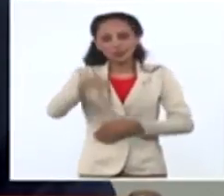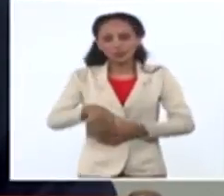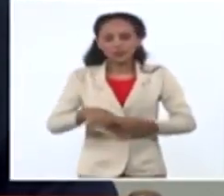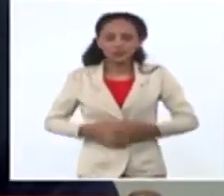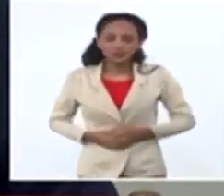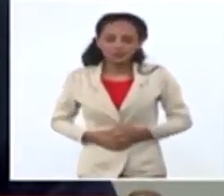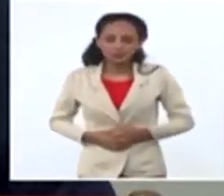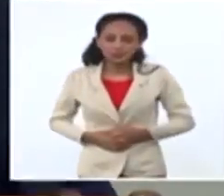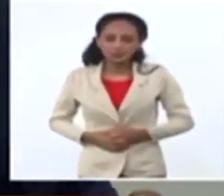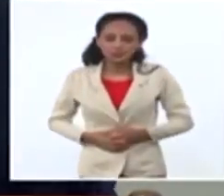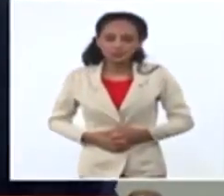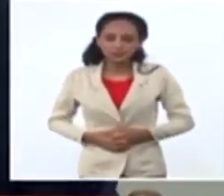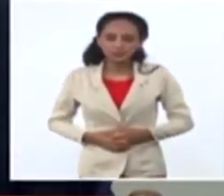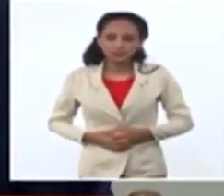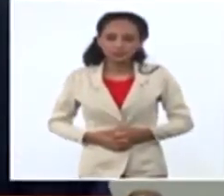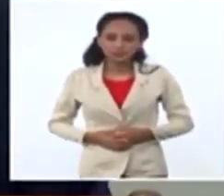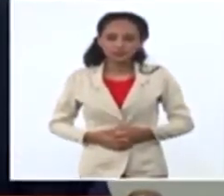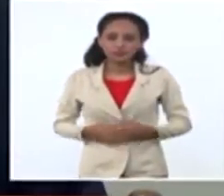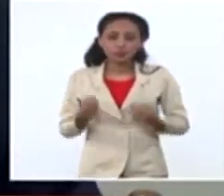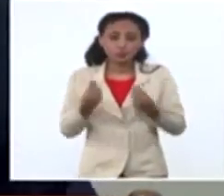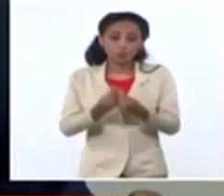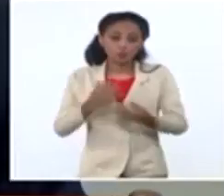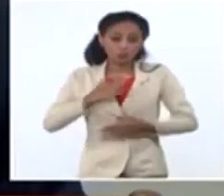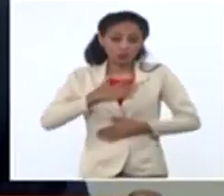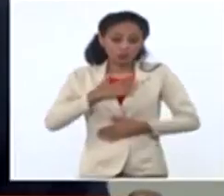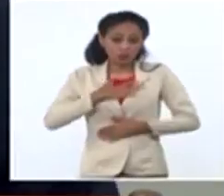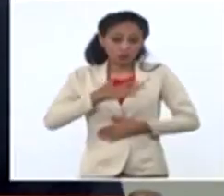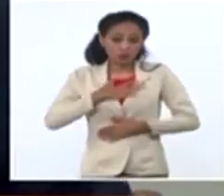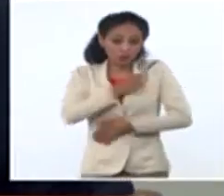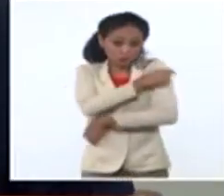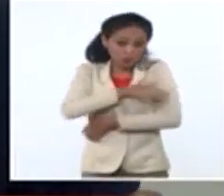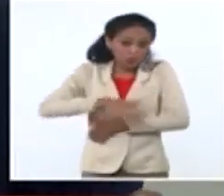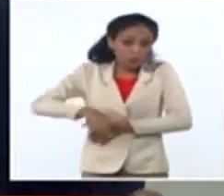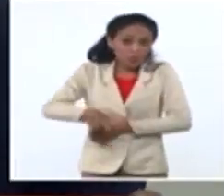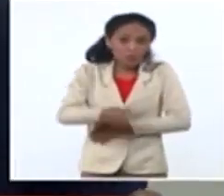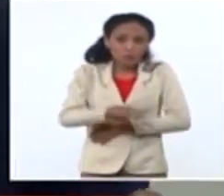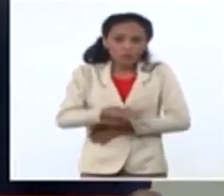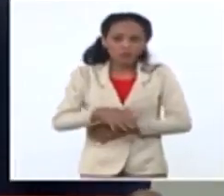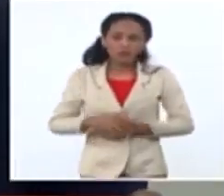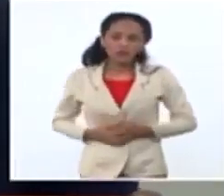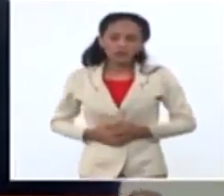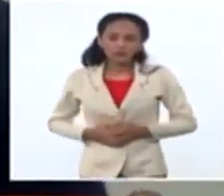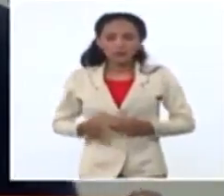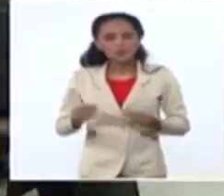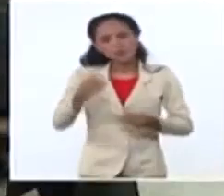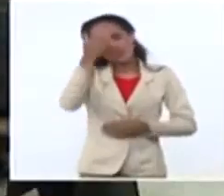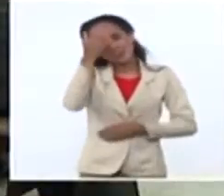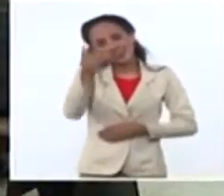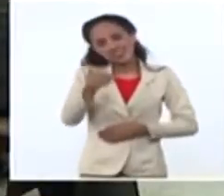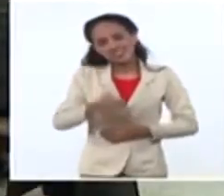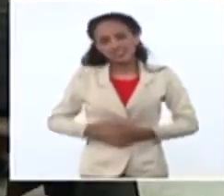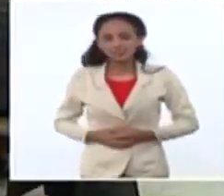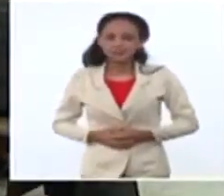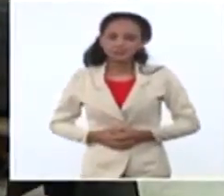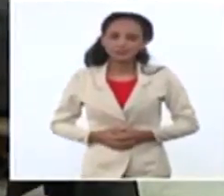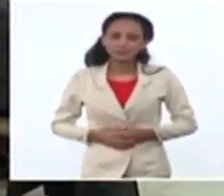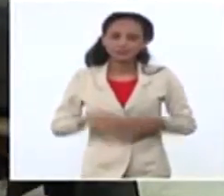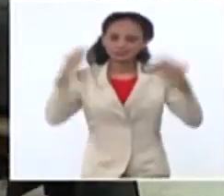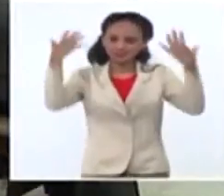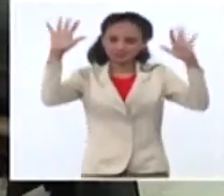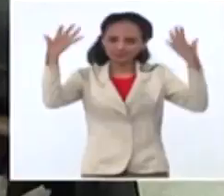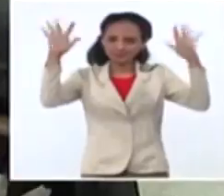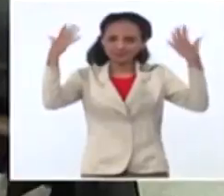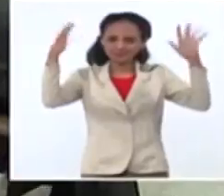a nuestro pueblo que tanto nos alienta. Muchas gracias.